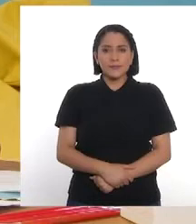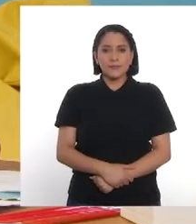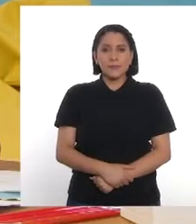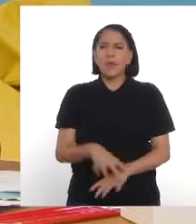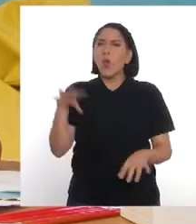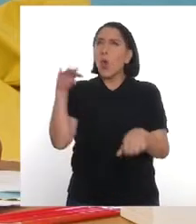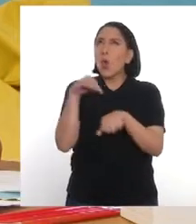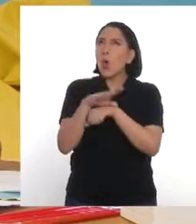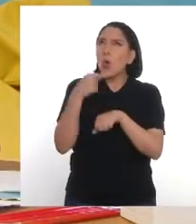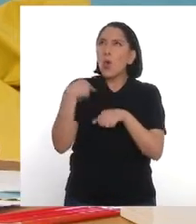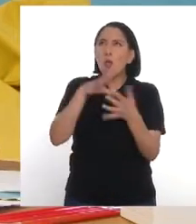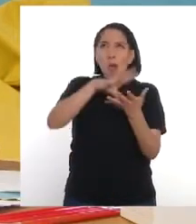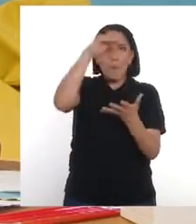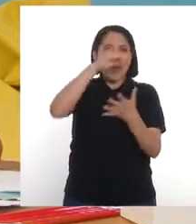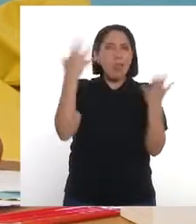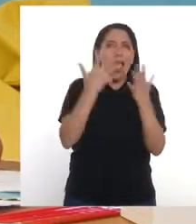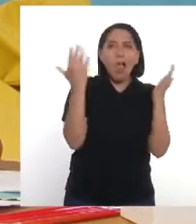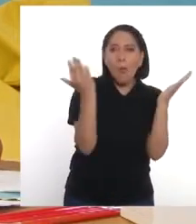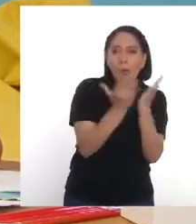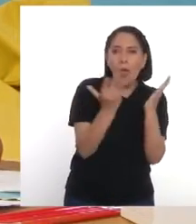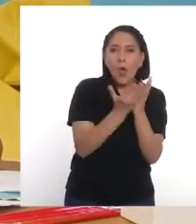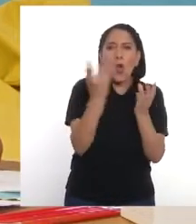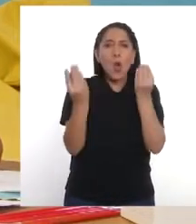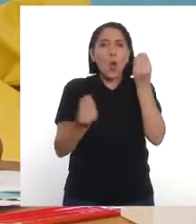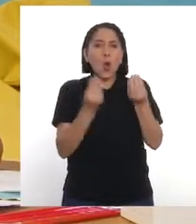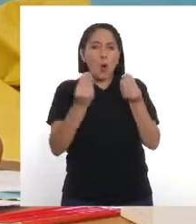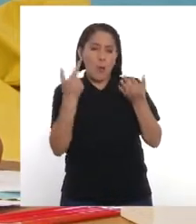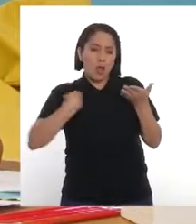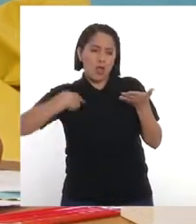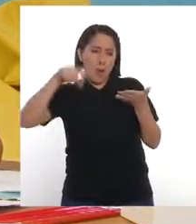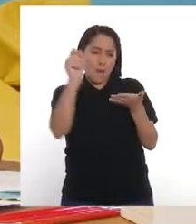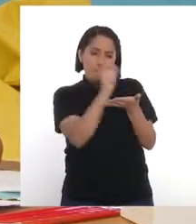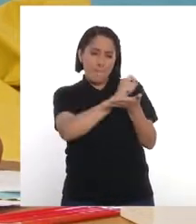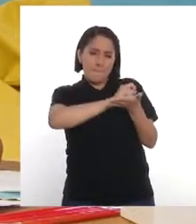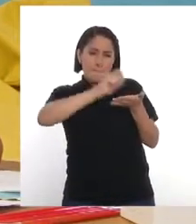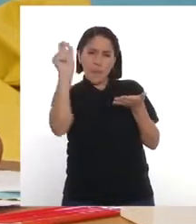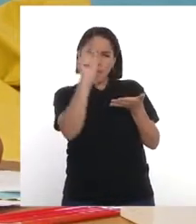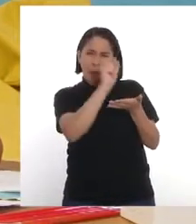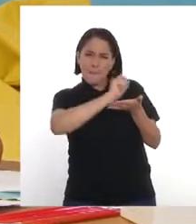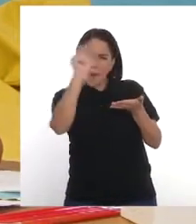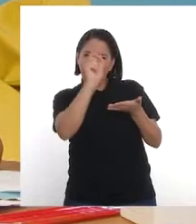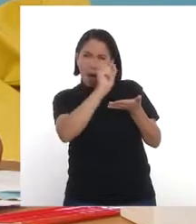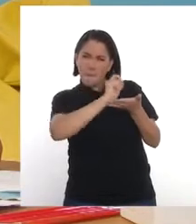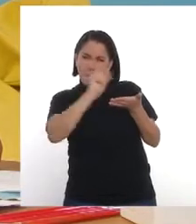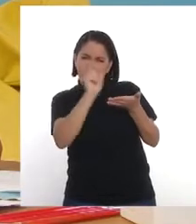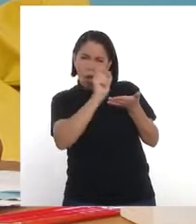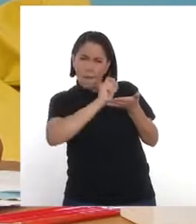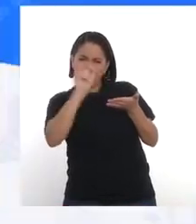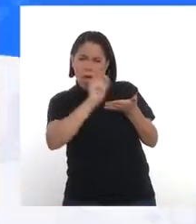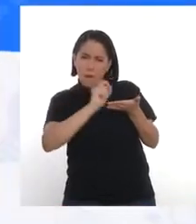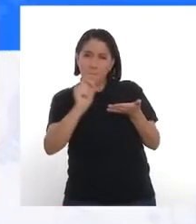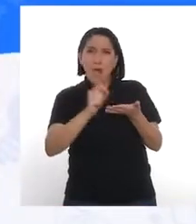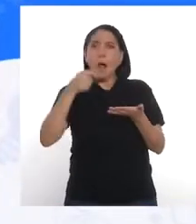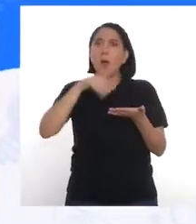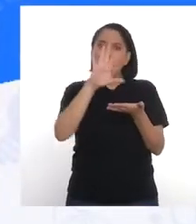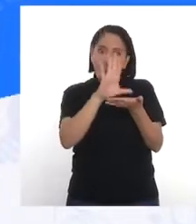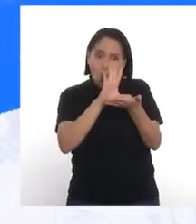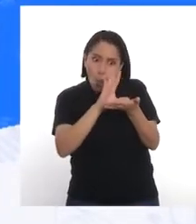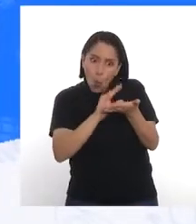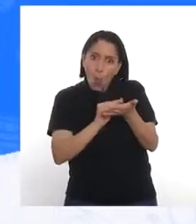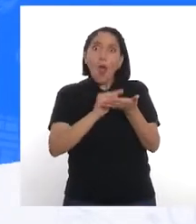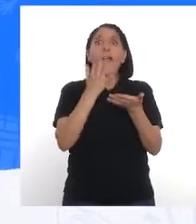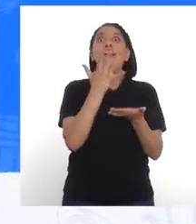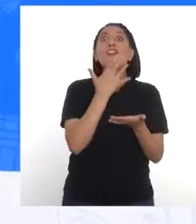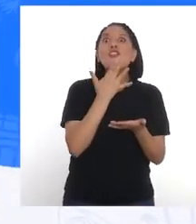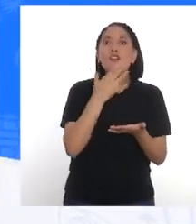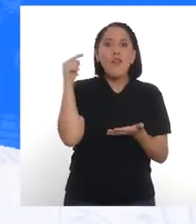Un truco que aprendí en el colegio es pintar en el mismo sentido para que el color se asiente bien en el papel. Así es, Fabiana.